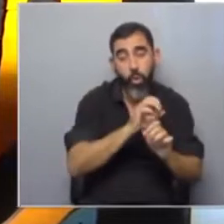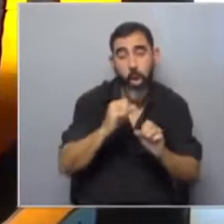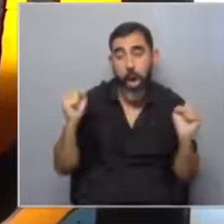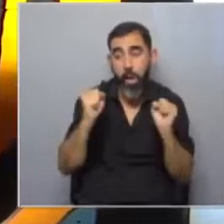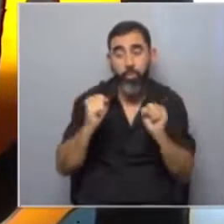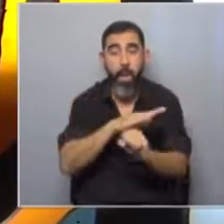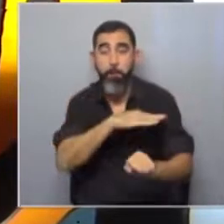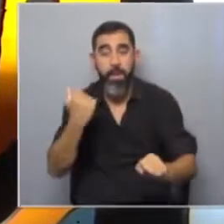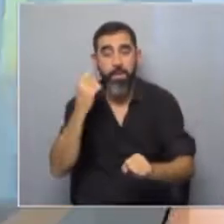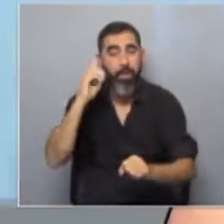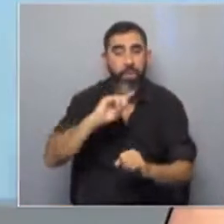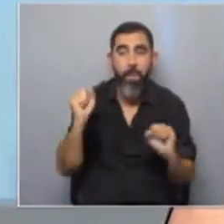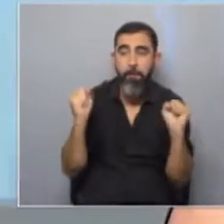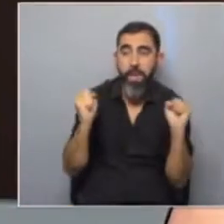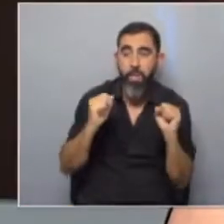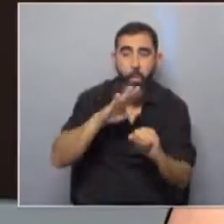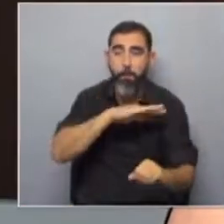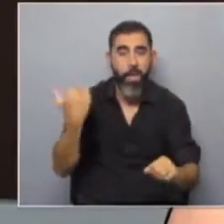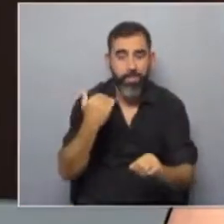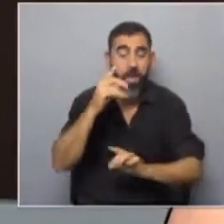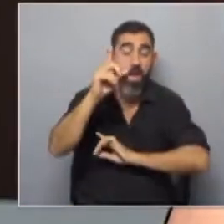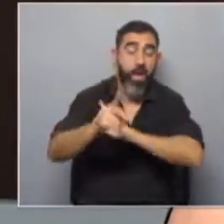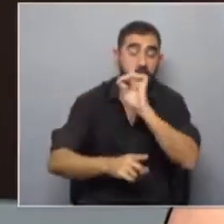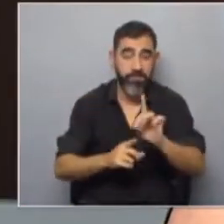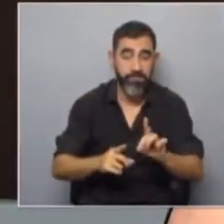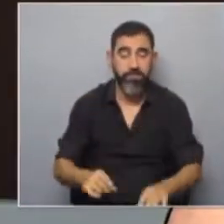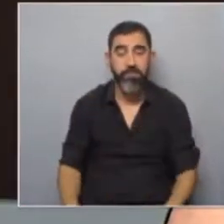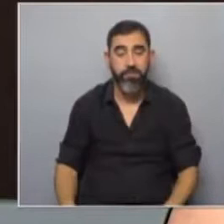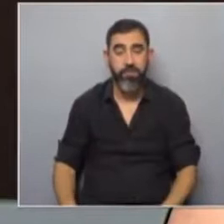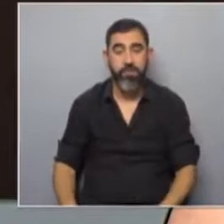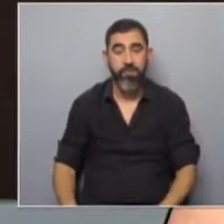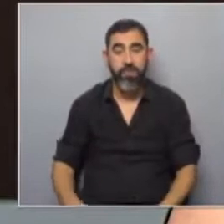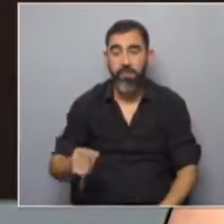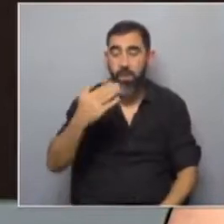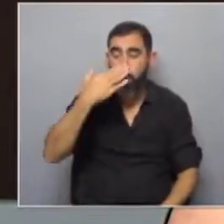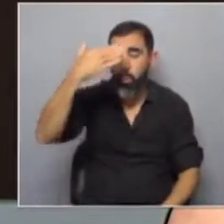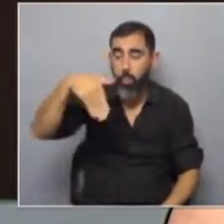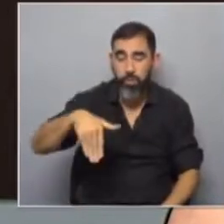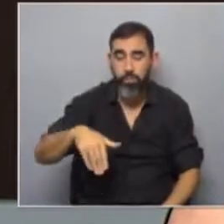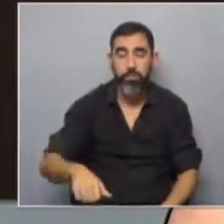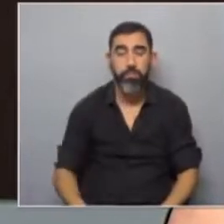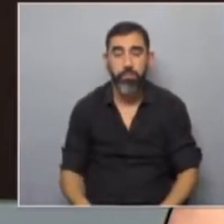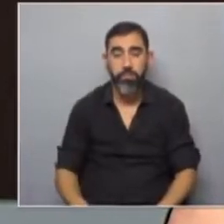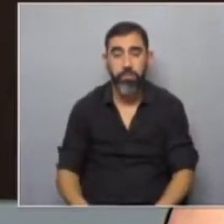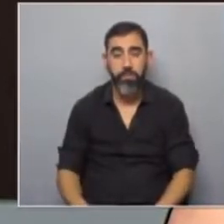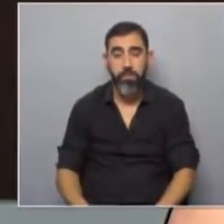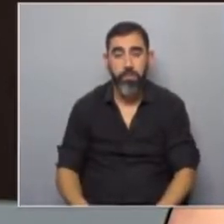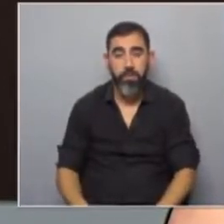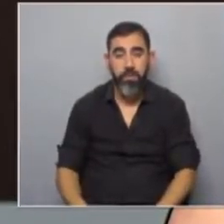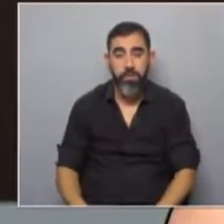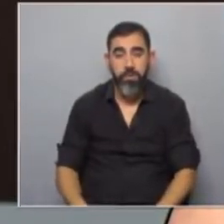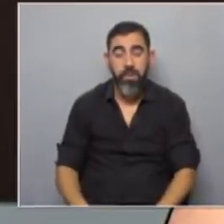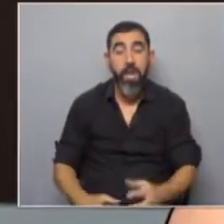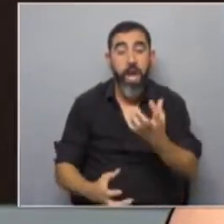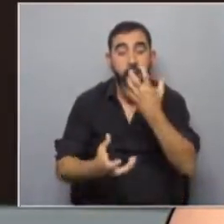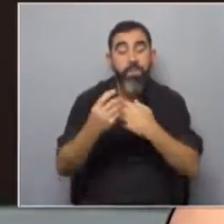Sí, bueno, ahí fue el último registro físico, que también fue un animal que, en general, con este